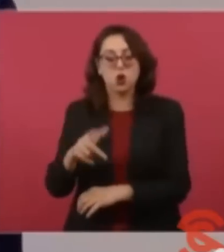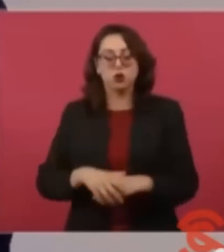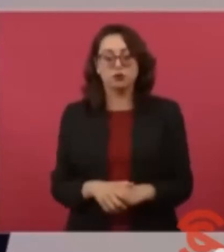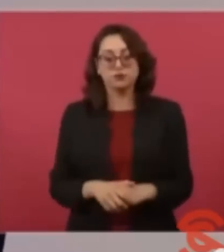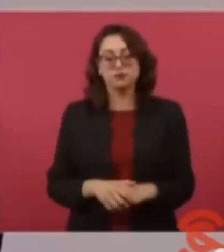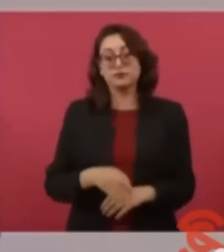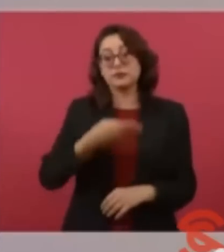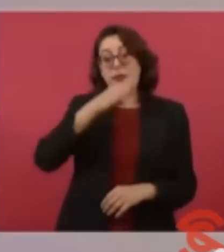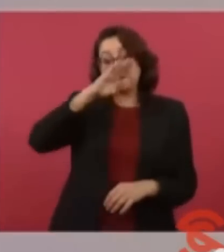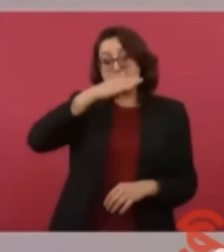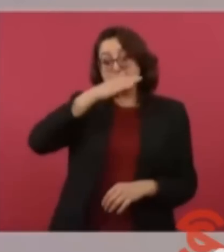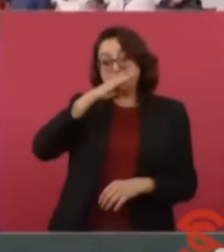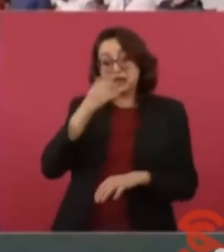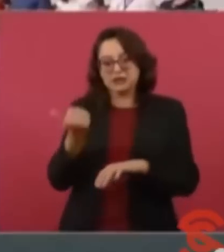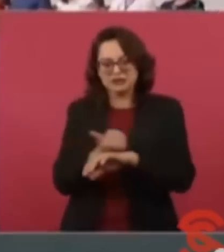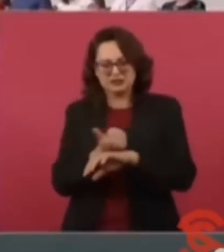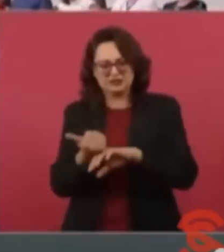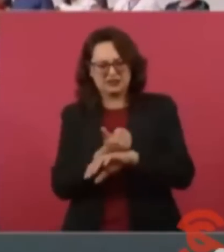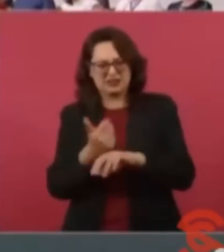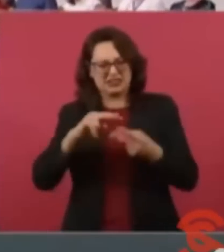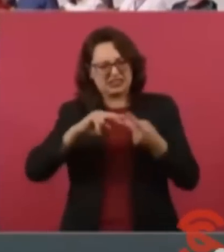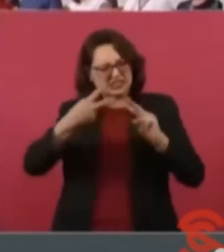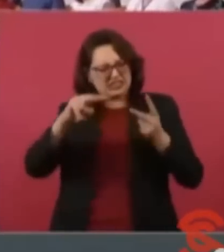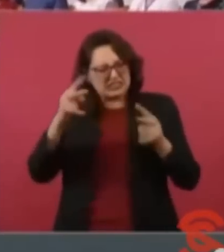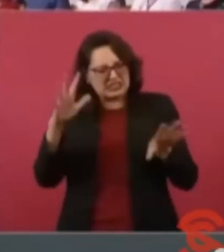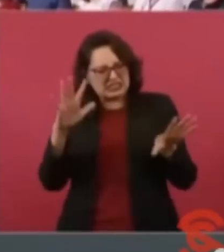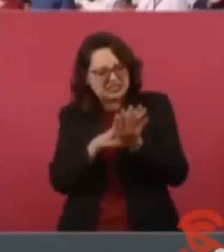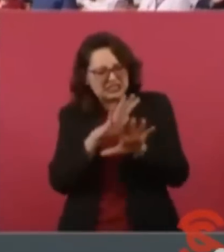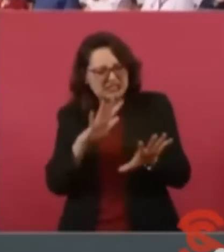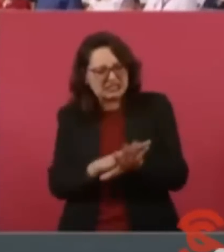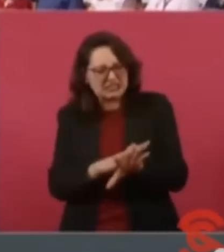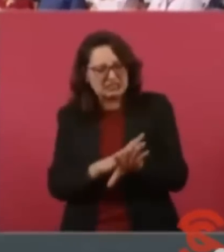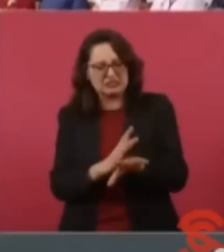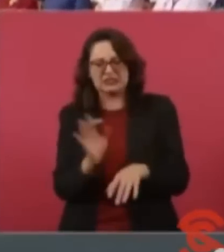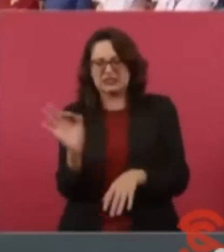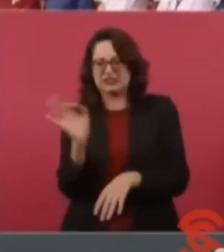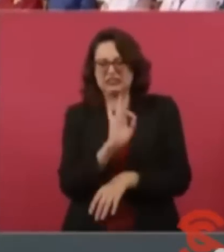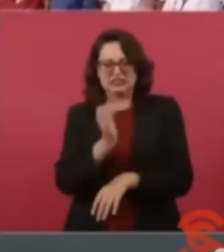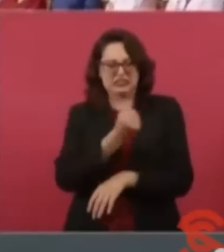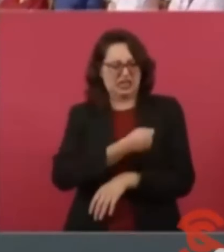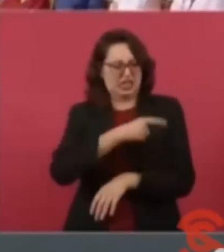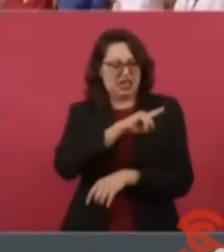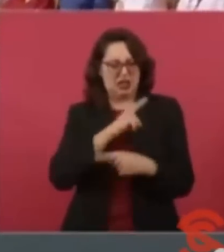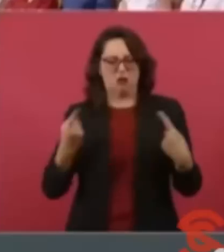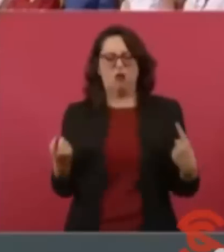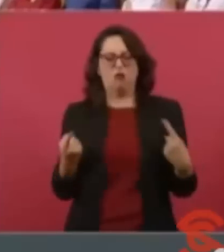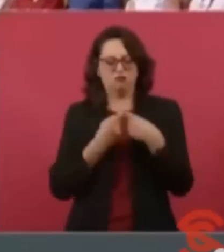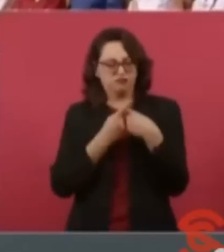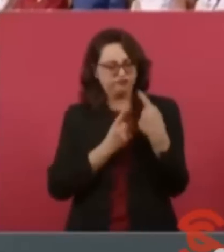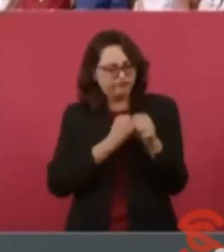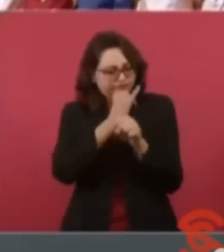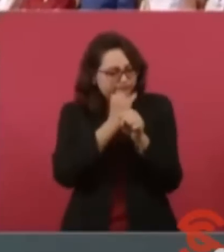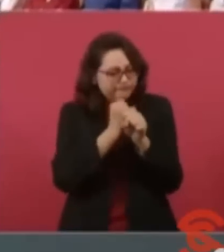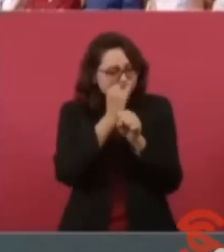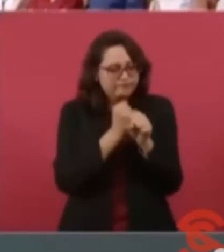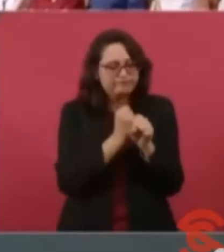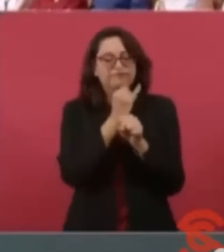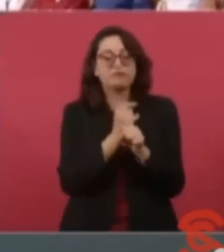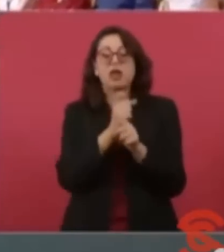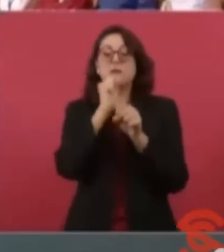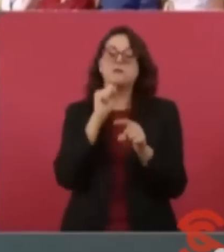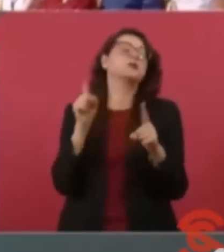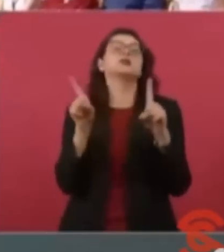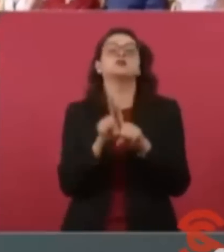el maíz transgénico, así como en crear la nueva tecnología. Ya tenemos un avance.